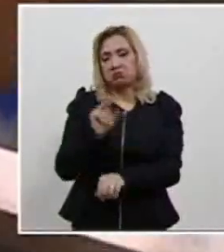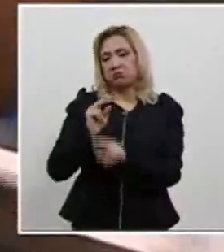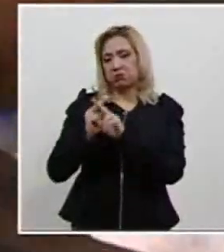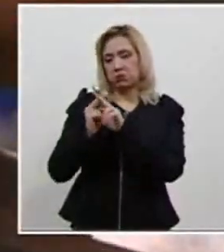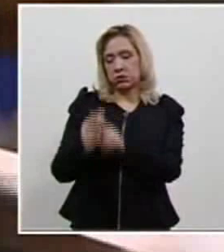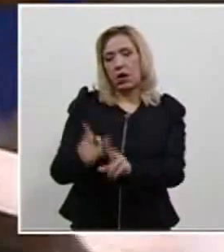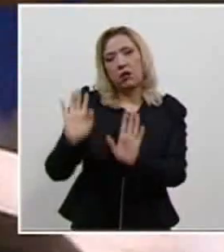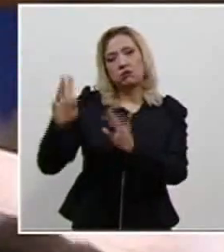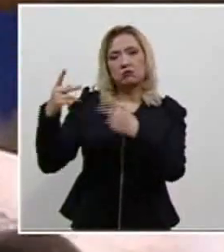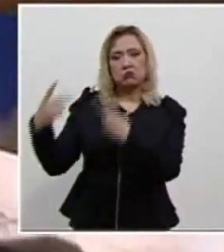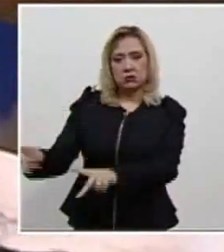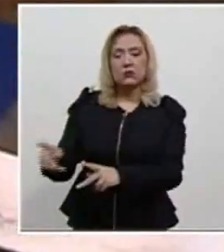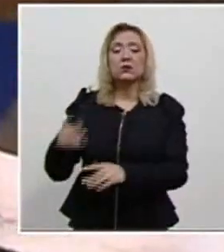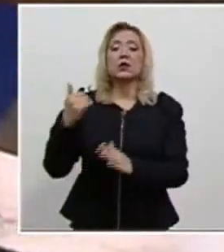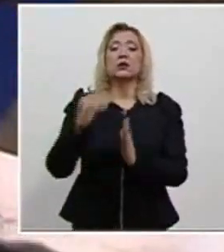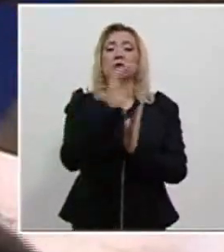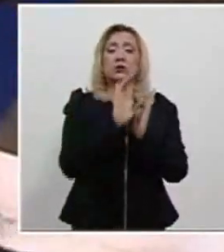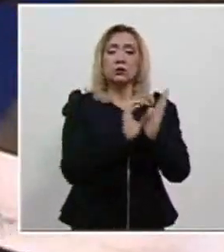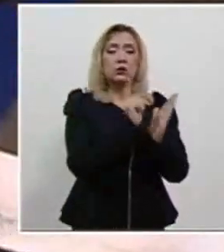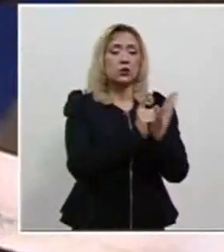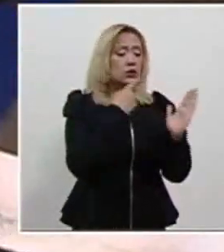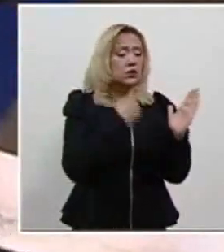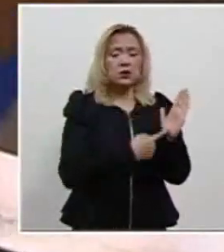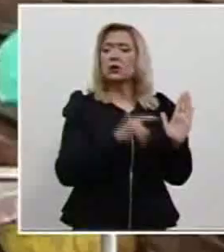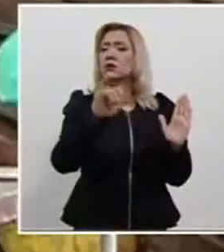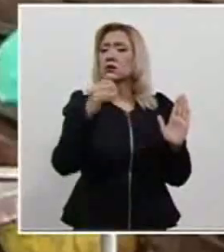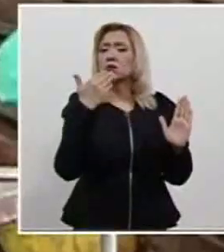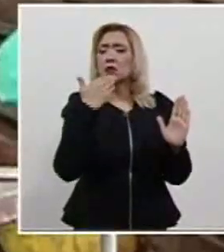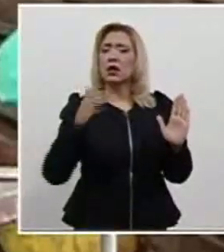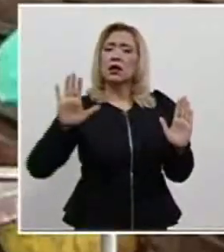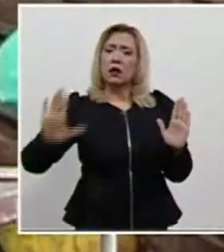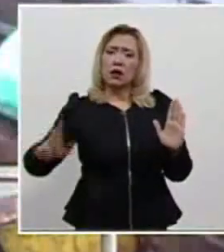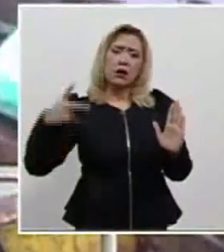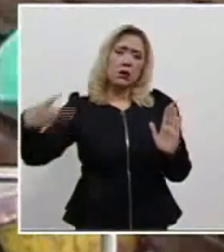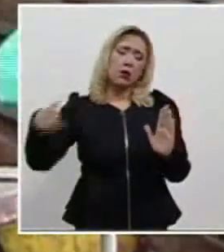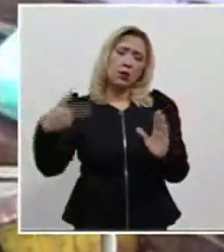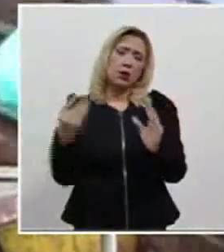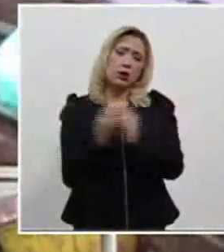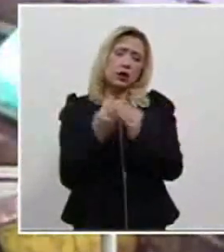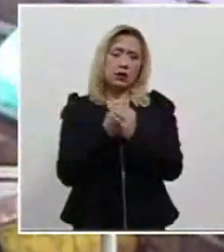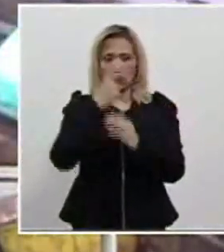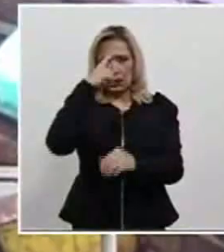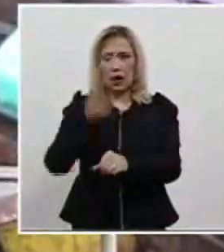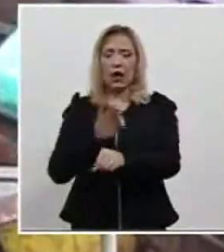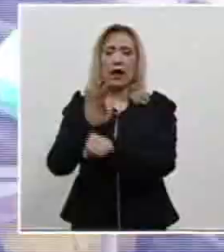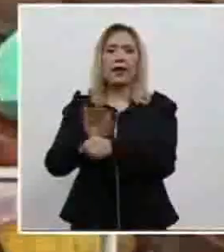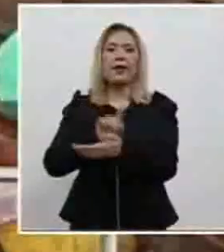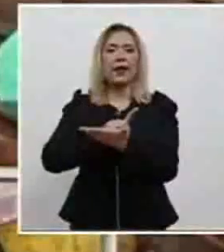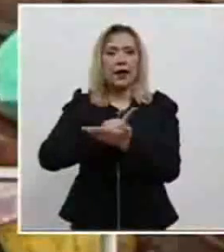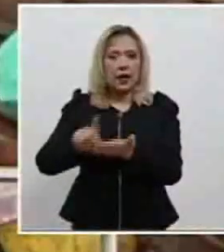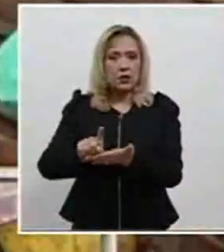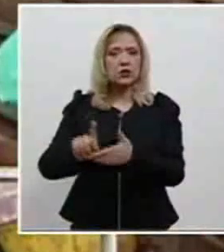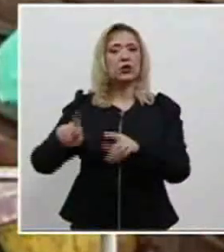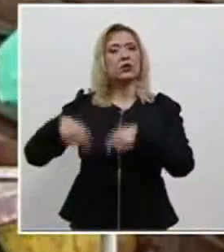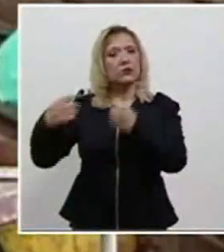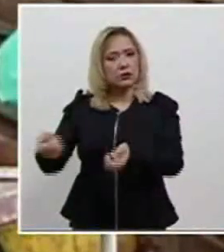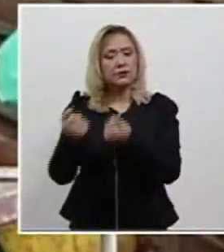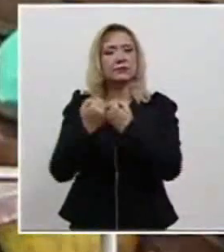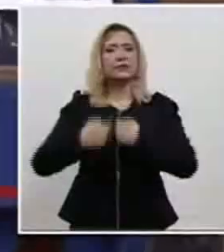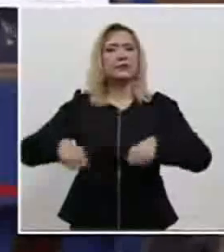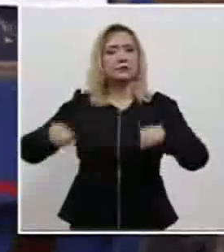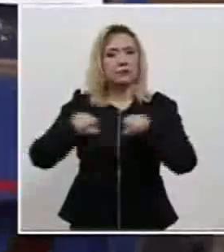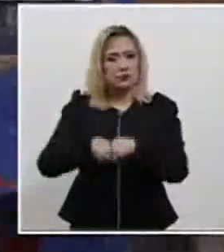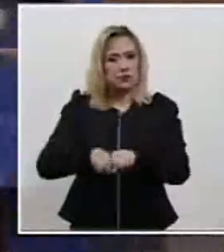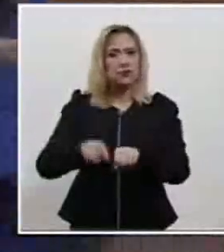propósito constitucionalmente válido, que consiste en proteger los derechos laborales y de seguridad social de los trabajadores,